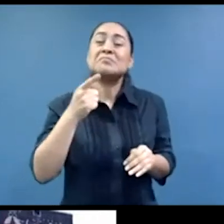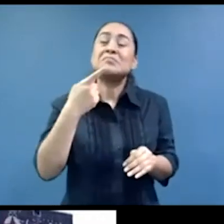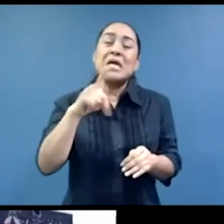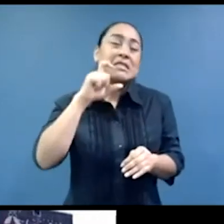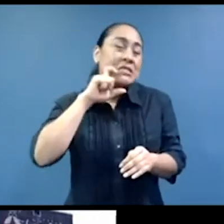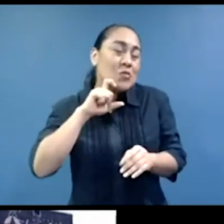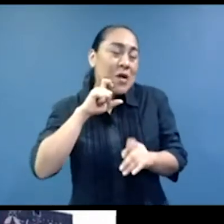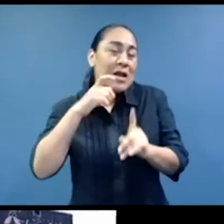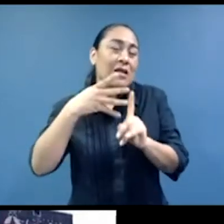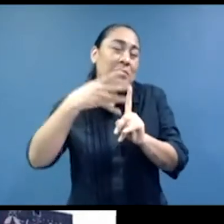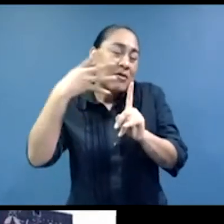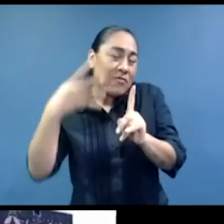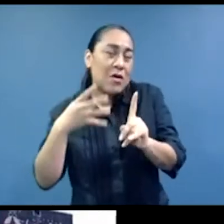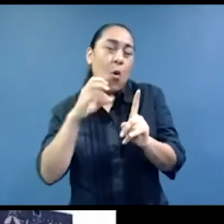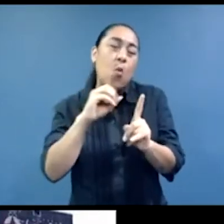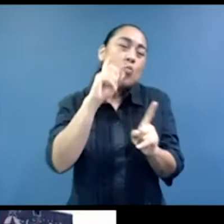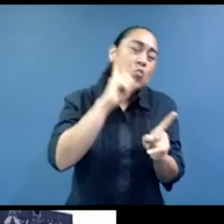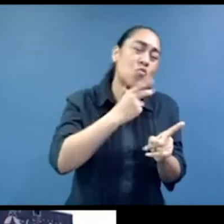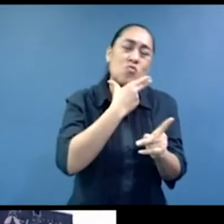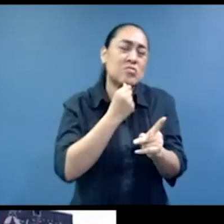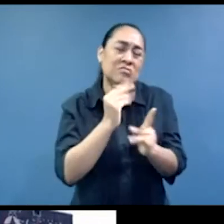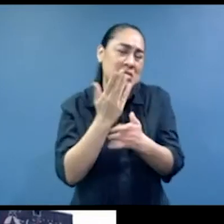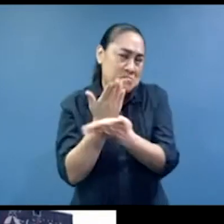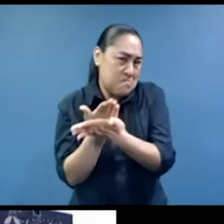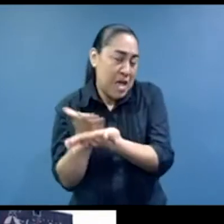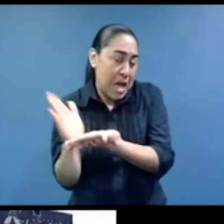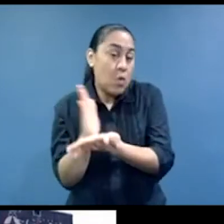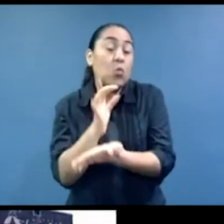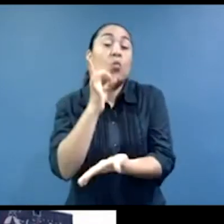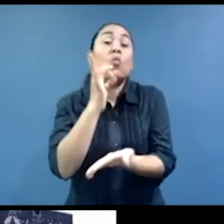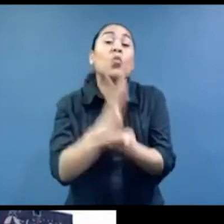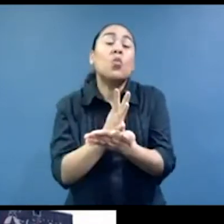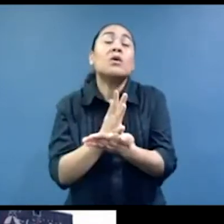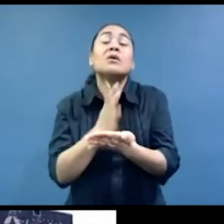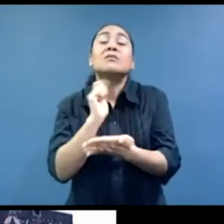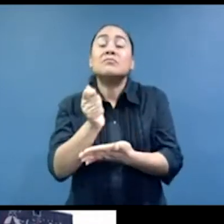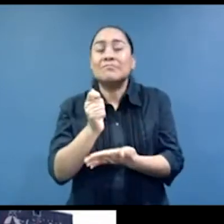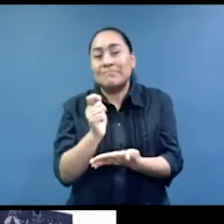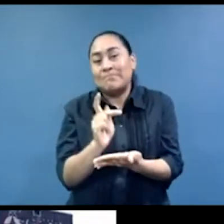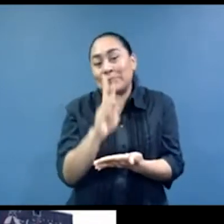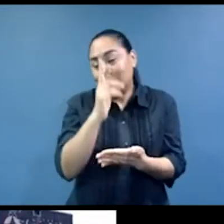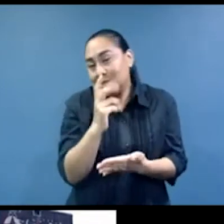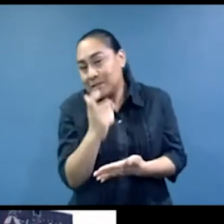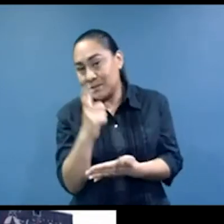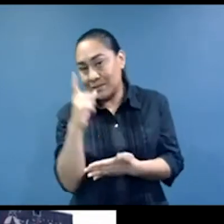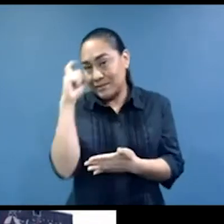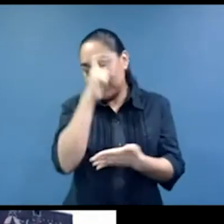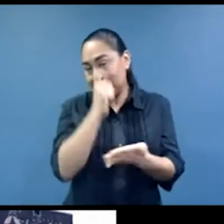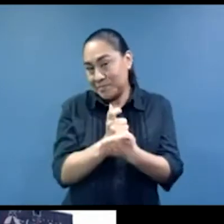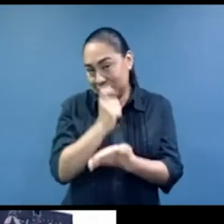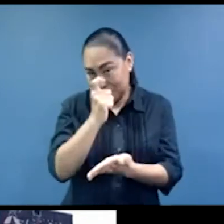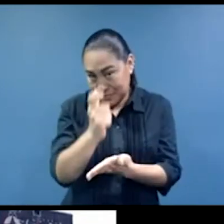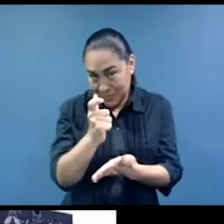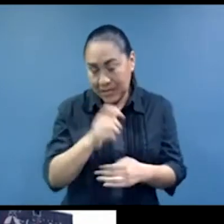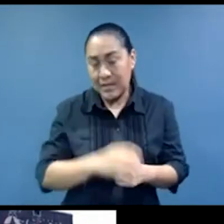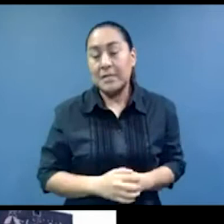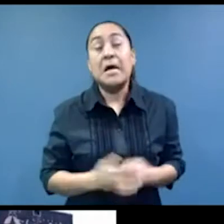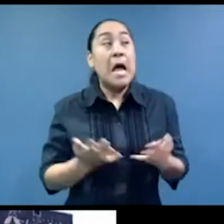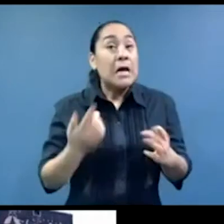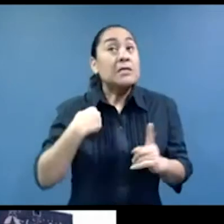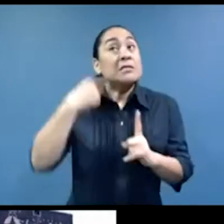sexual o de género, sino que tienen que ver más bien con una disponibilidad económica. Entonces, acuden a estos